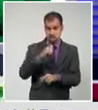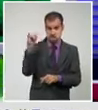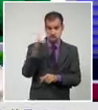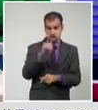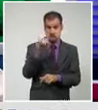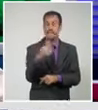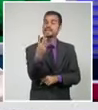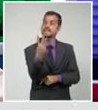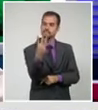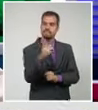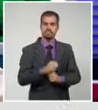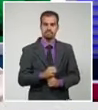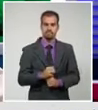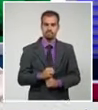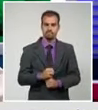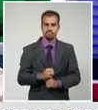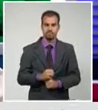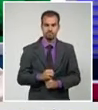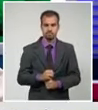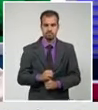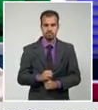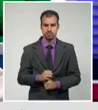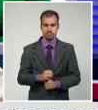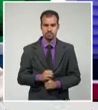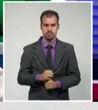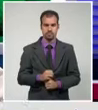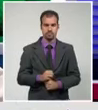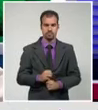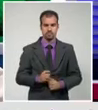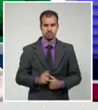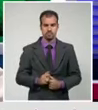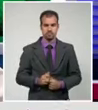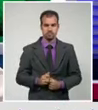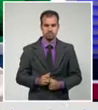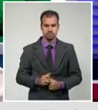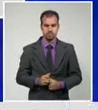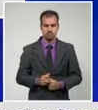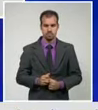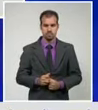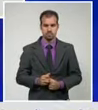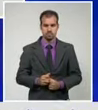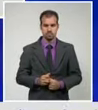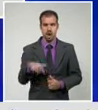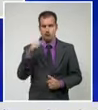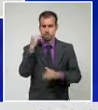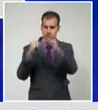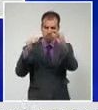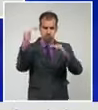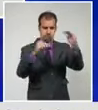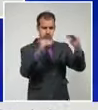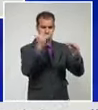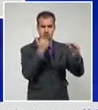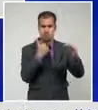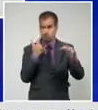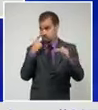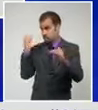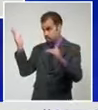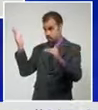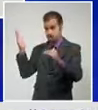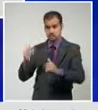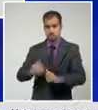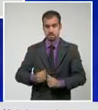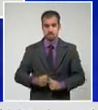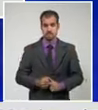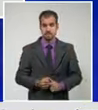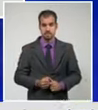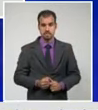arribaron recientemente a nuestro país. Ahí gráficamente ustedes pueden ver este comportamiento.